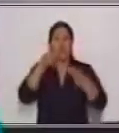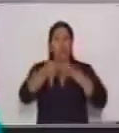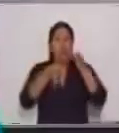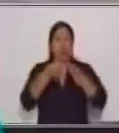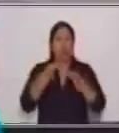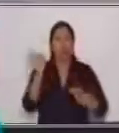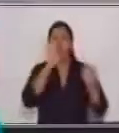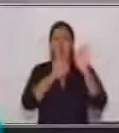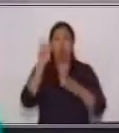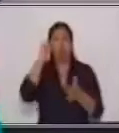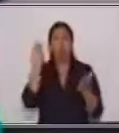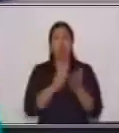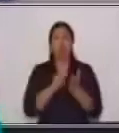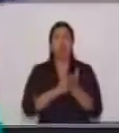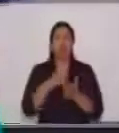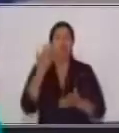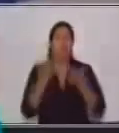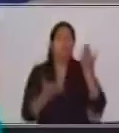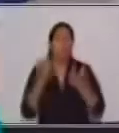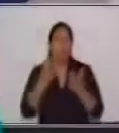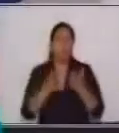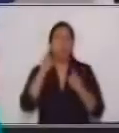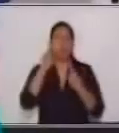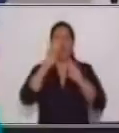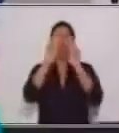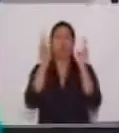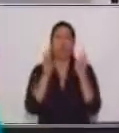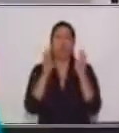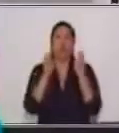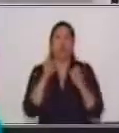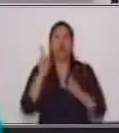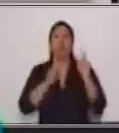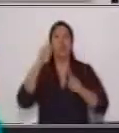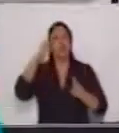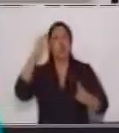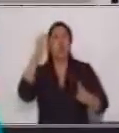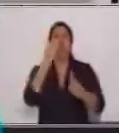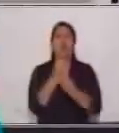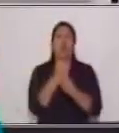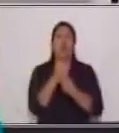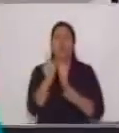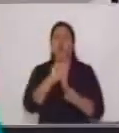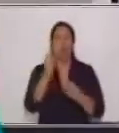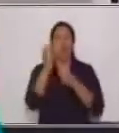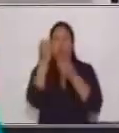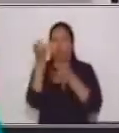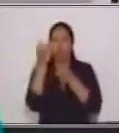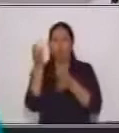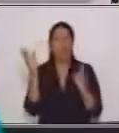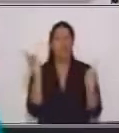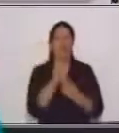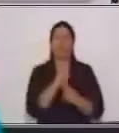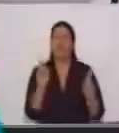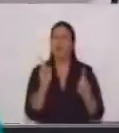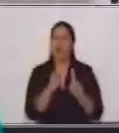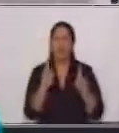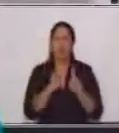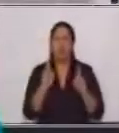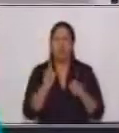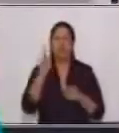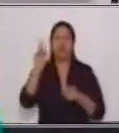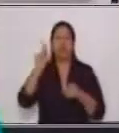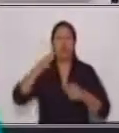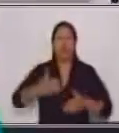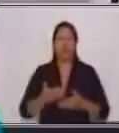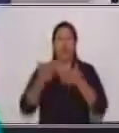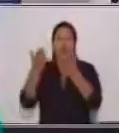tema. Su propósito no es informativo, es el de persuadir al lector, es el de convencer al